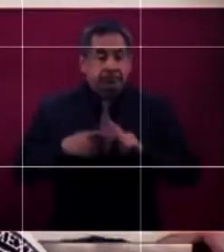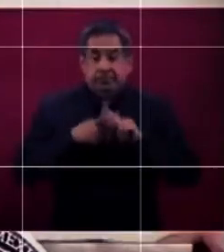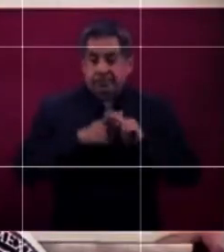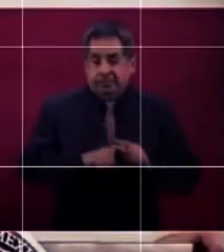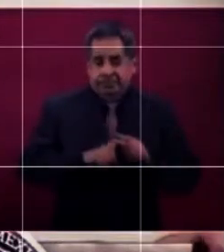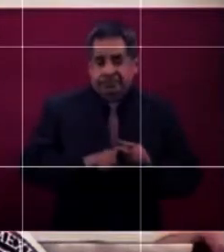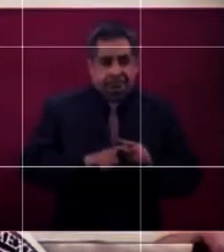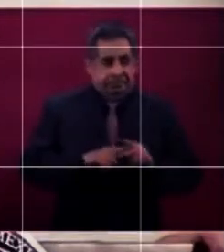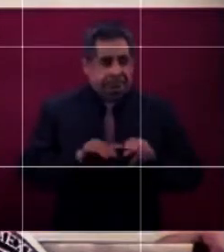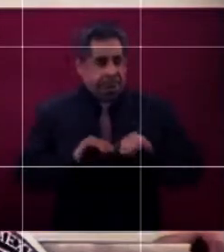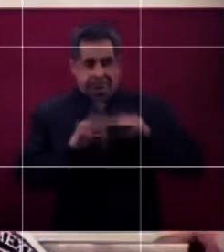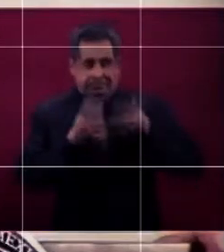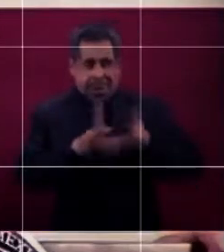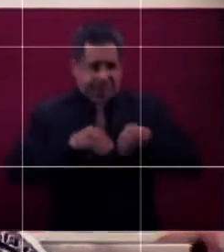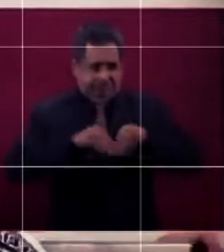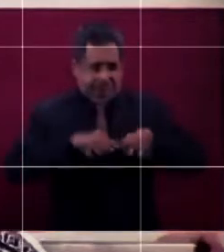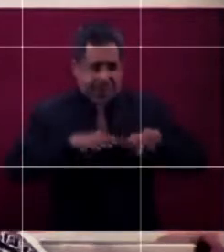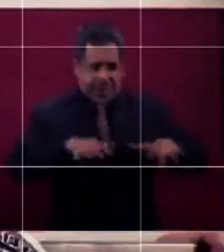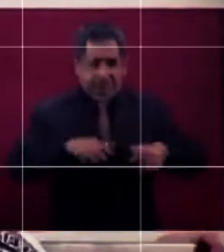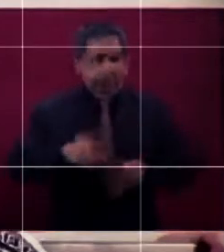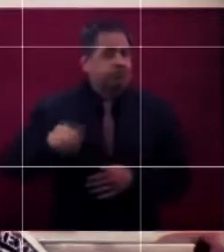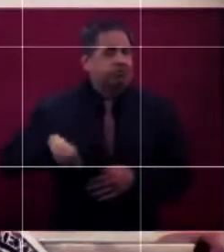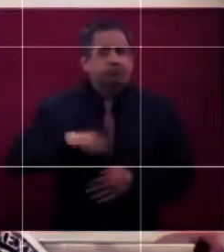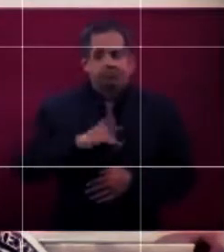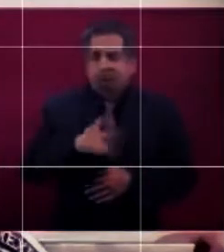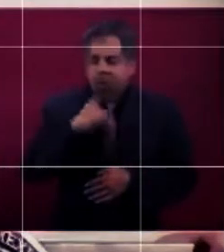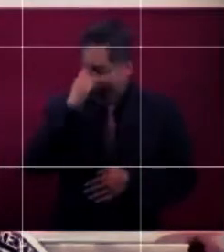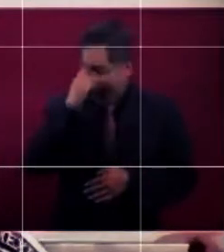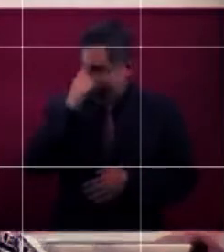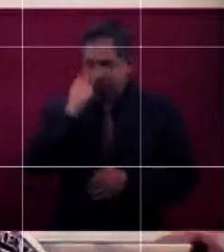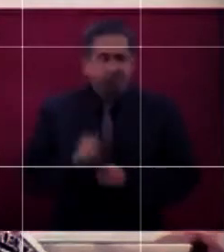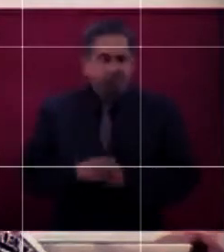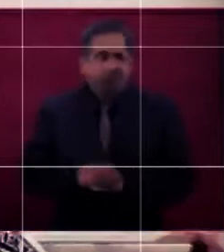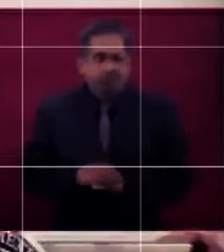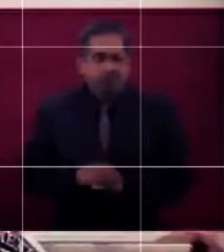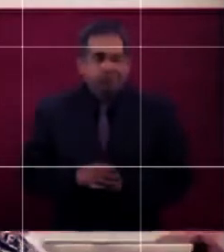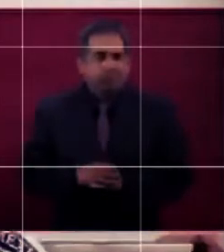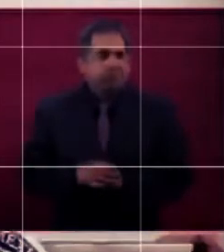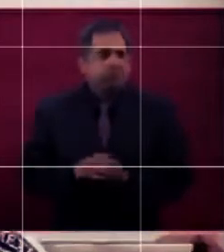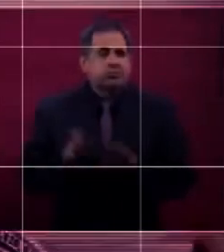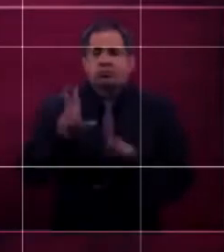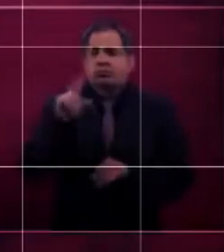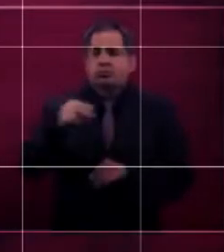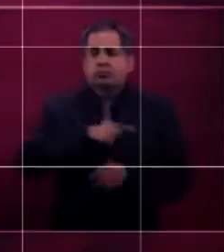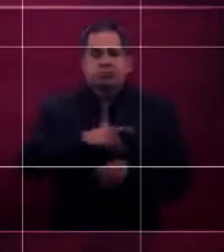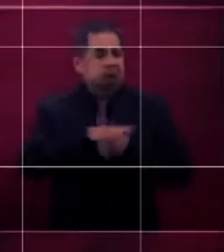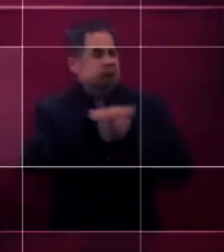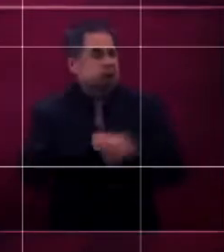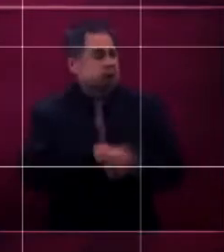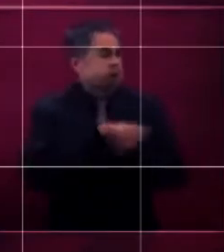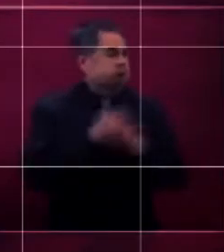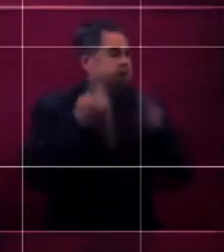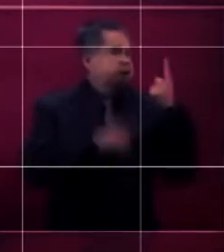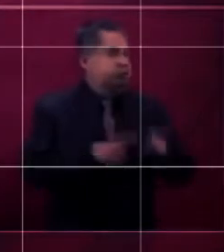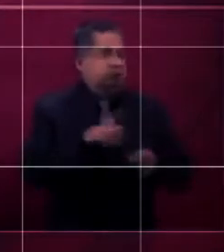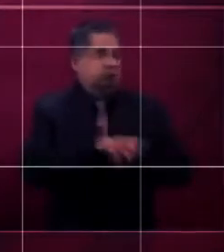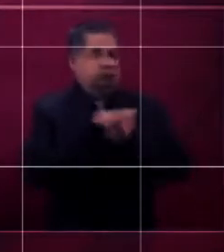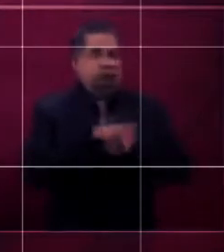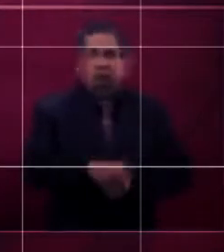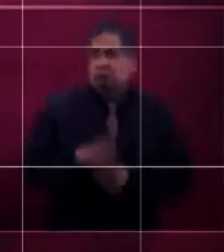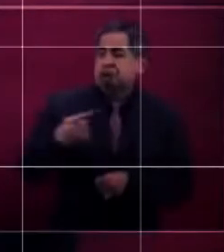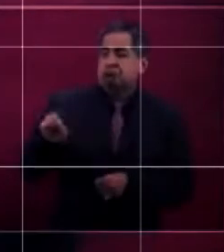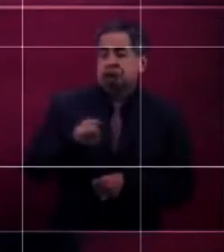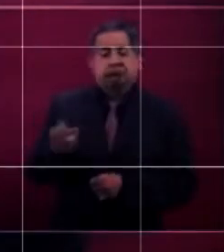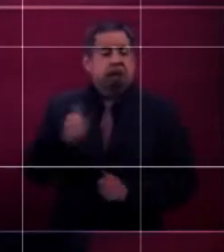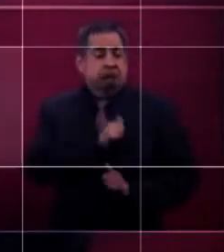seguimos sosteniendo, tenemos la convicción de que no es con la coerción, mucho menos con el uso de la fuerza